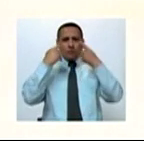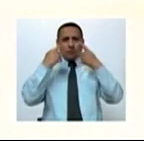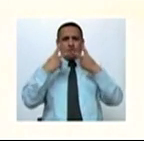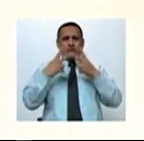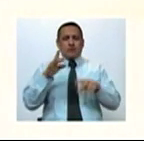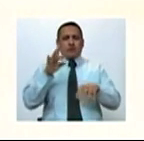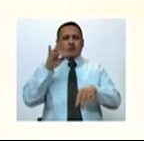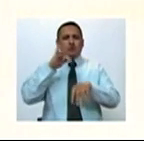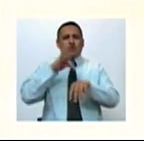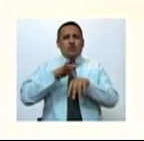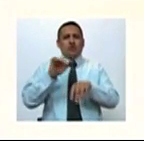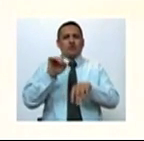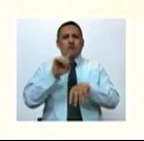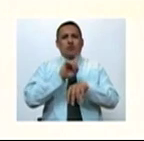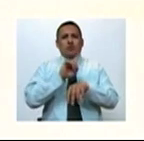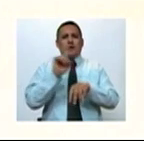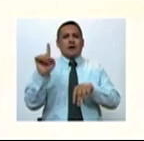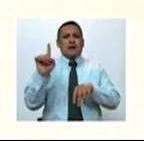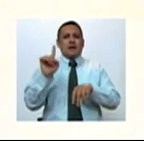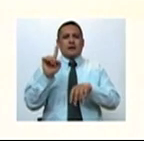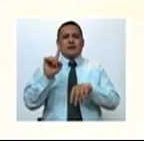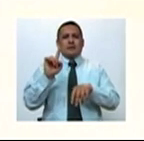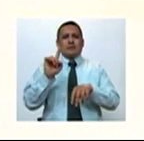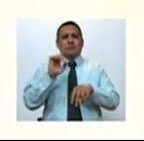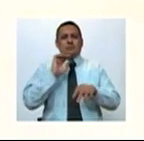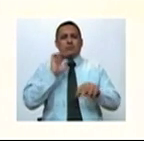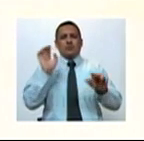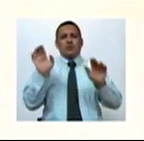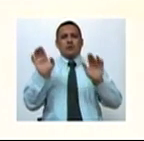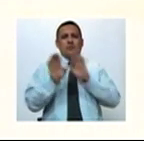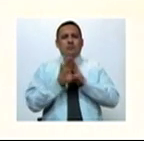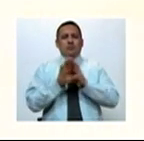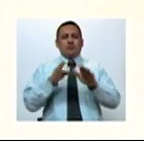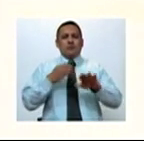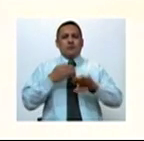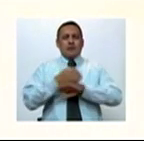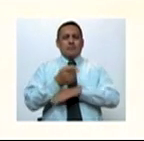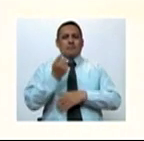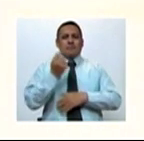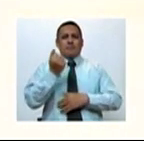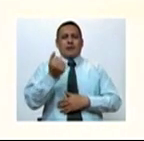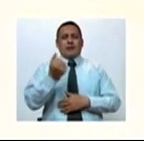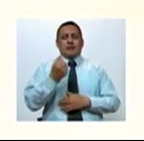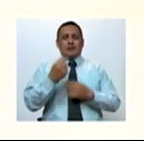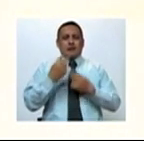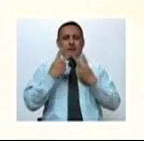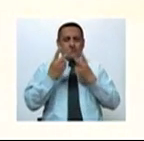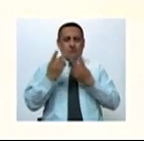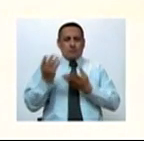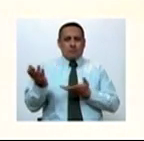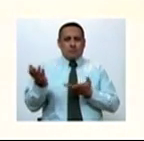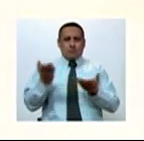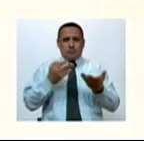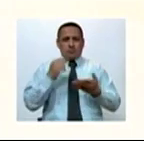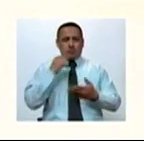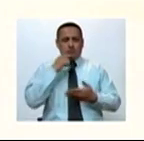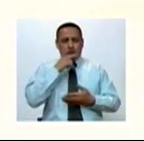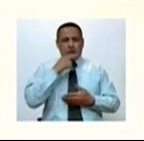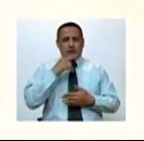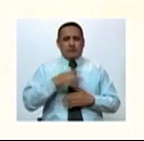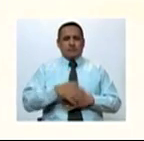de intangibilidad de ingresos. Soy Rocío